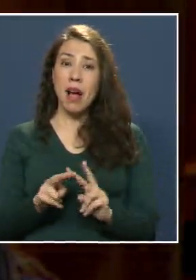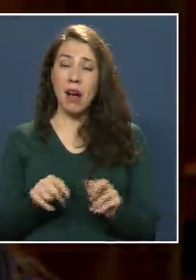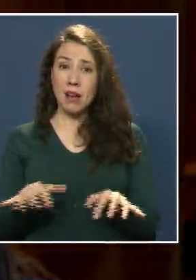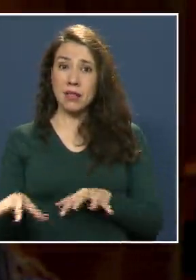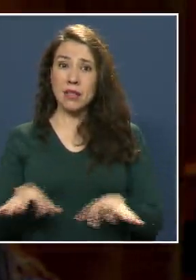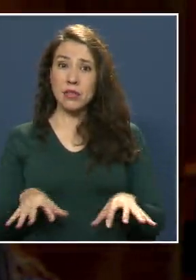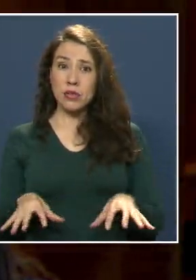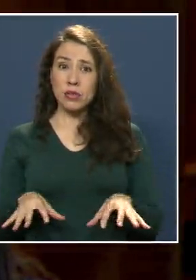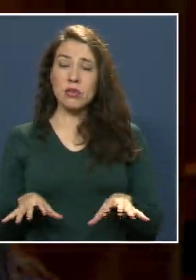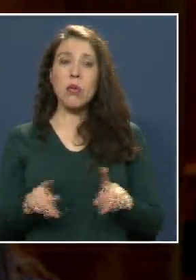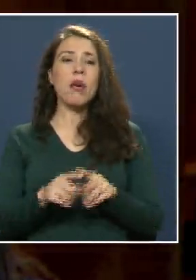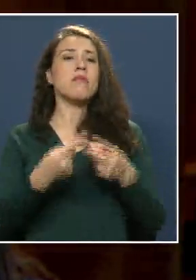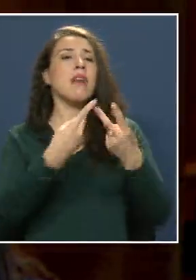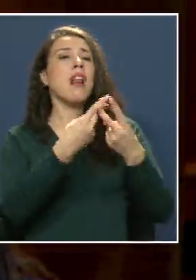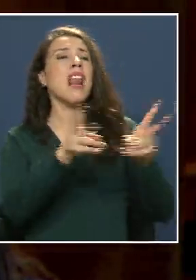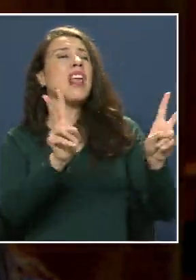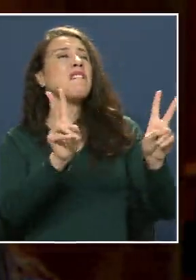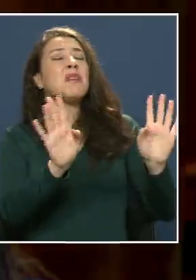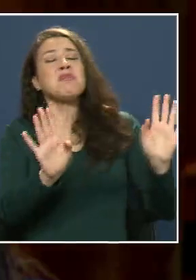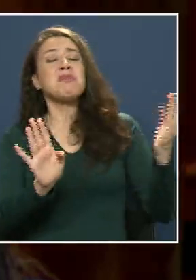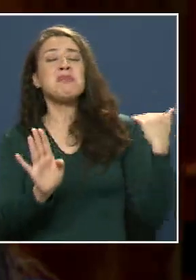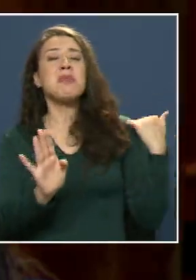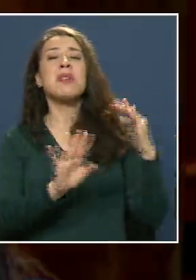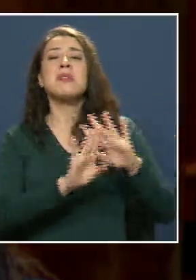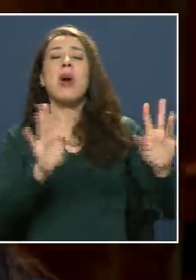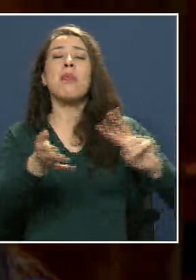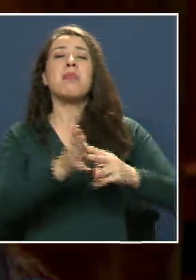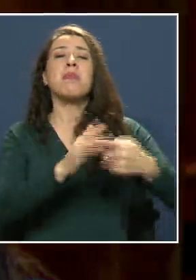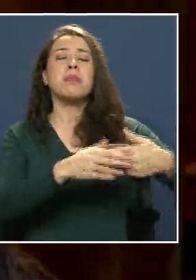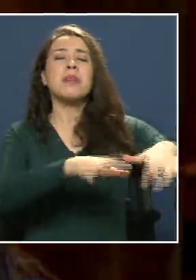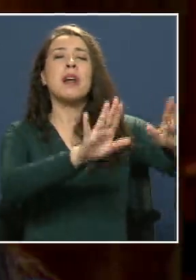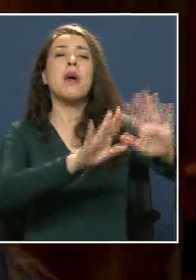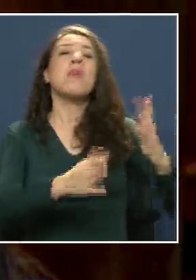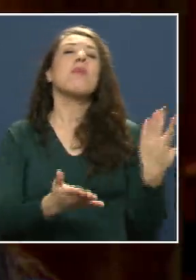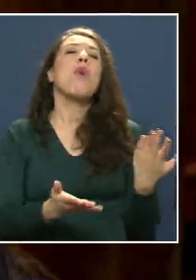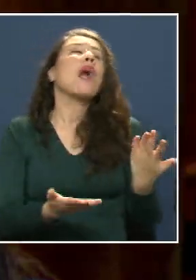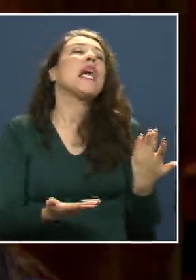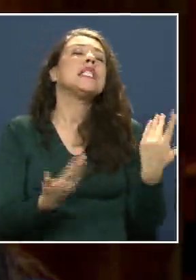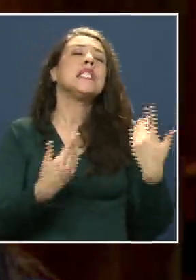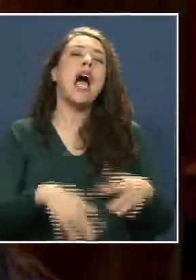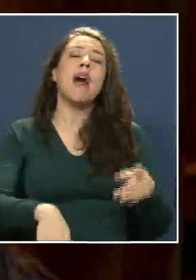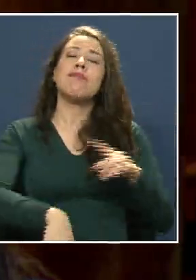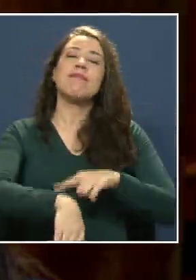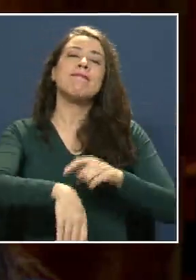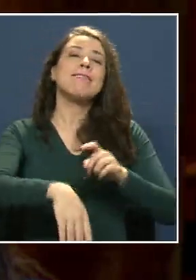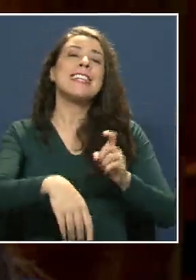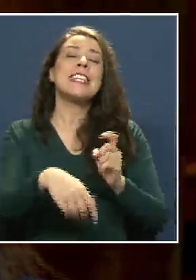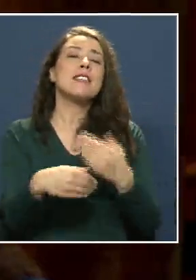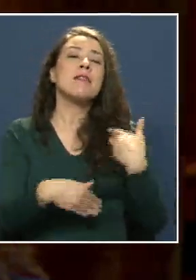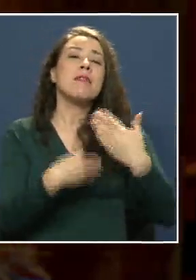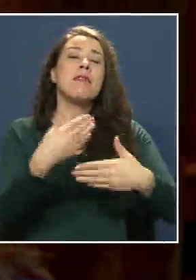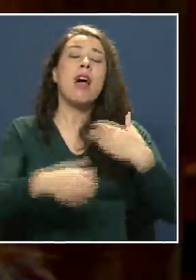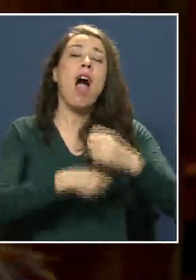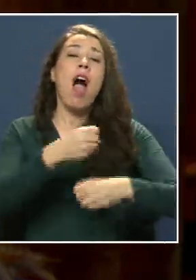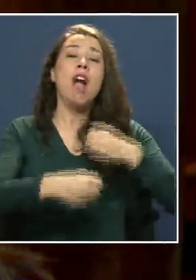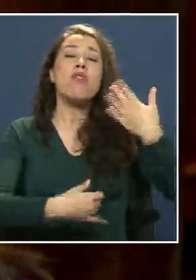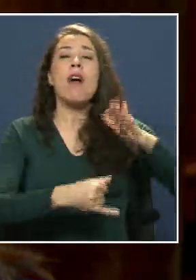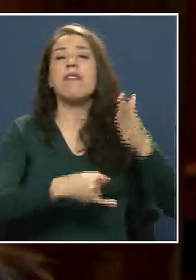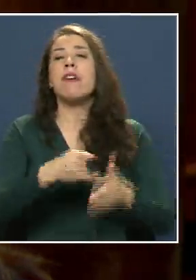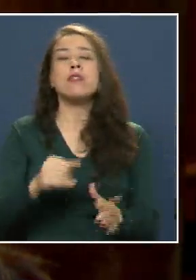actos queden libres de polvo y paja por el solo transcurso del tiempo. Ahora